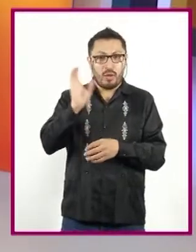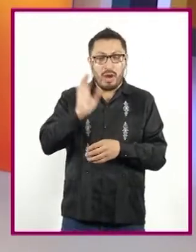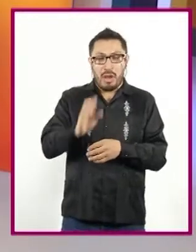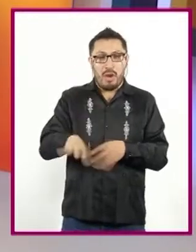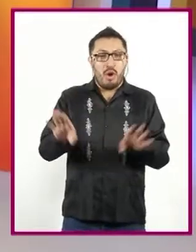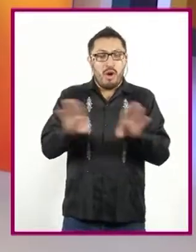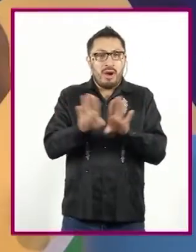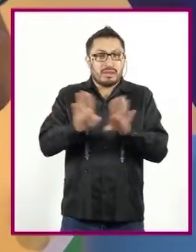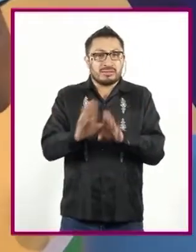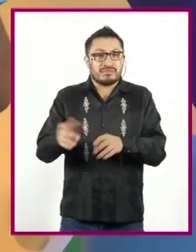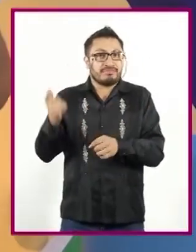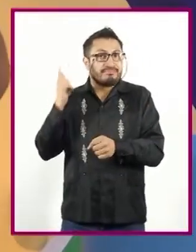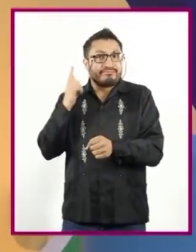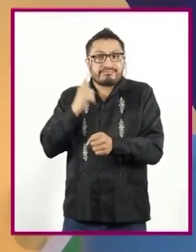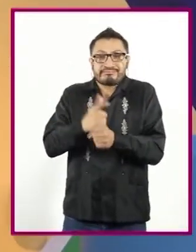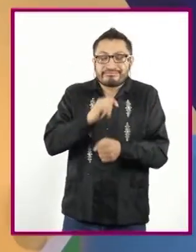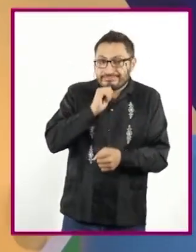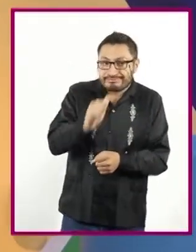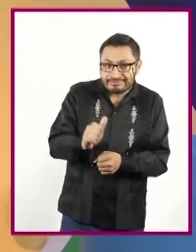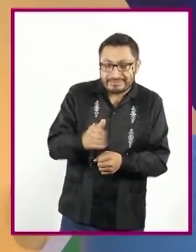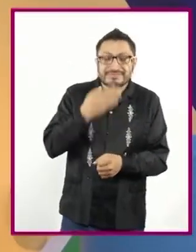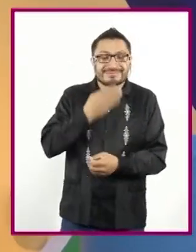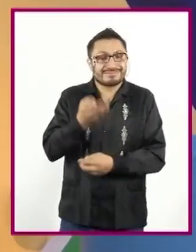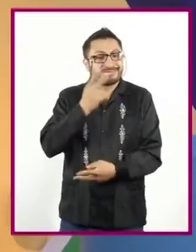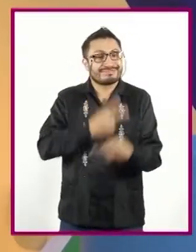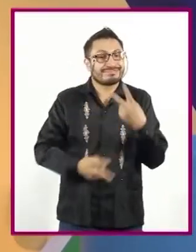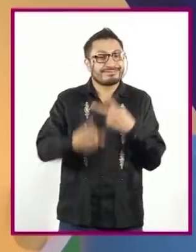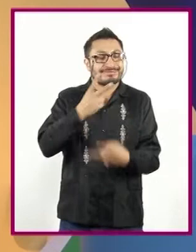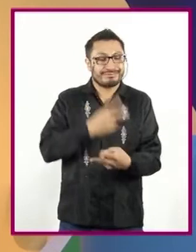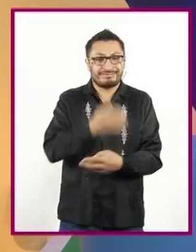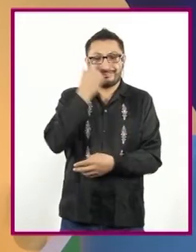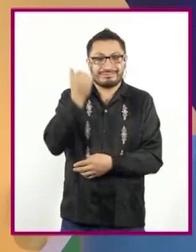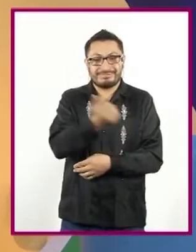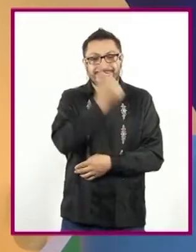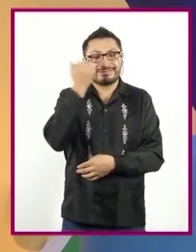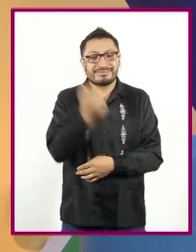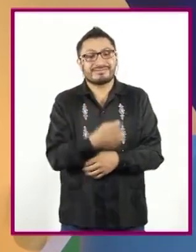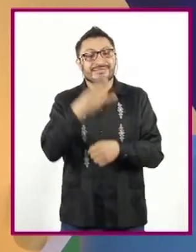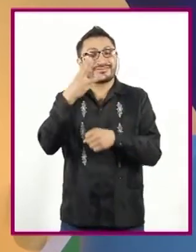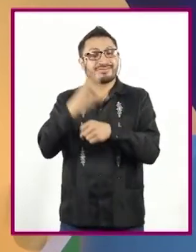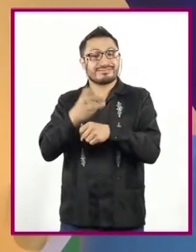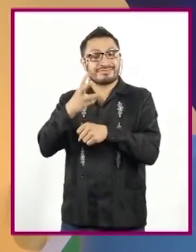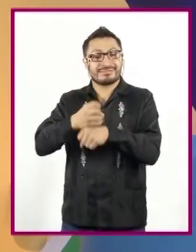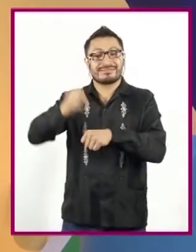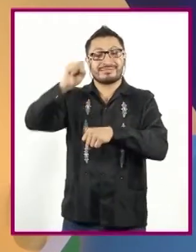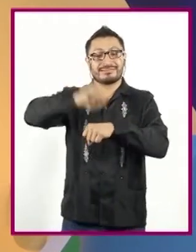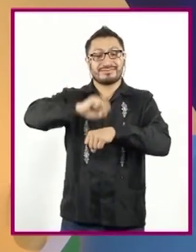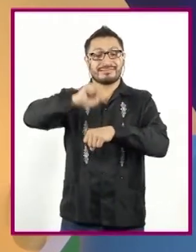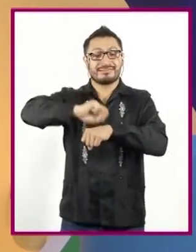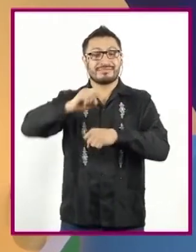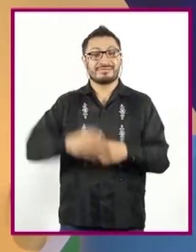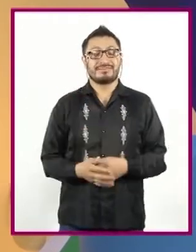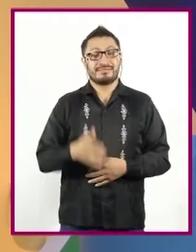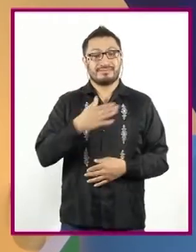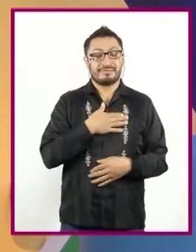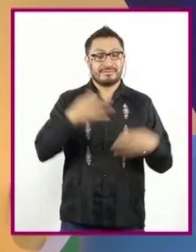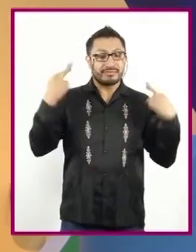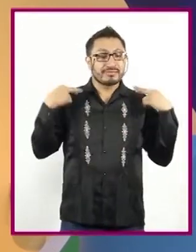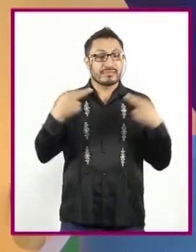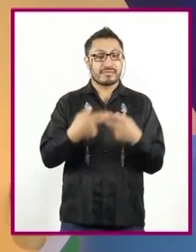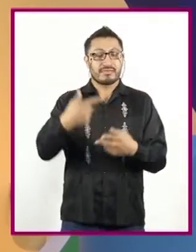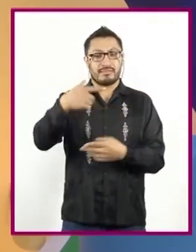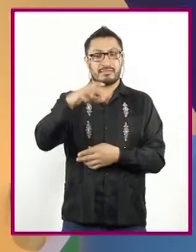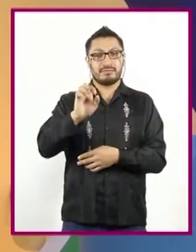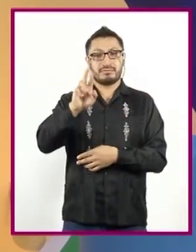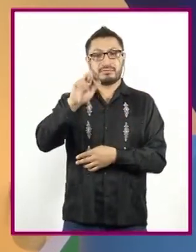insospechadas. Bienvenidas y bienvenidos alumnas y alumnos de tercer grado de secundaria. Soy el profesor Gerardo